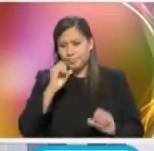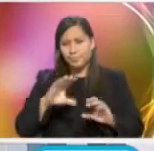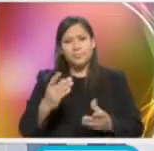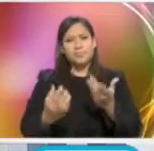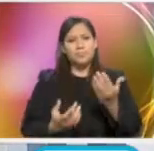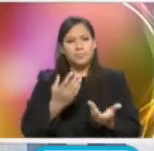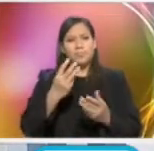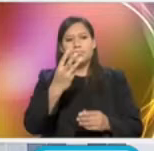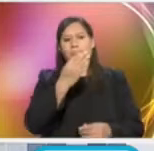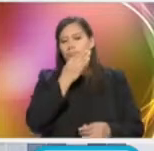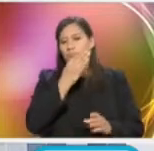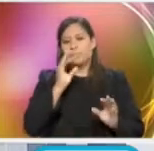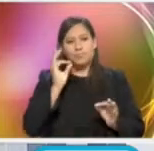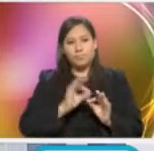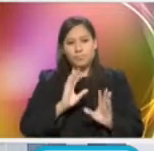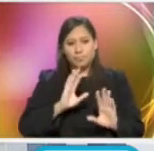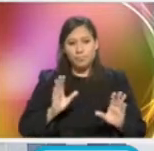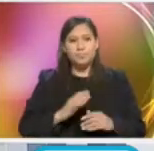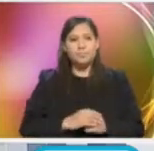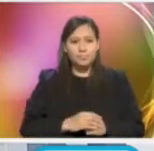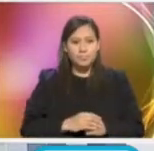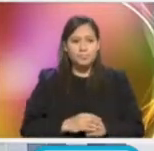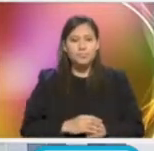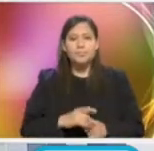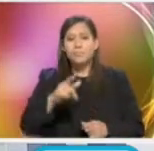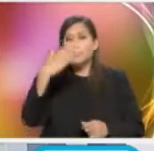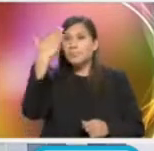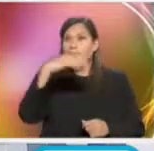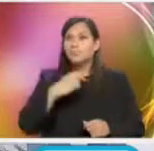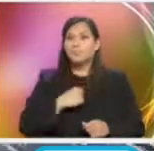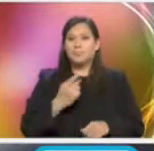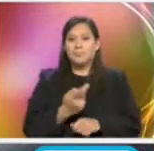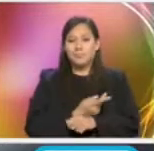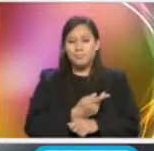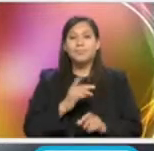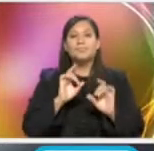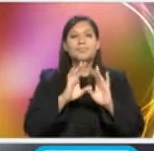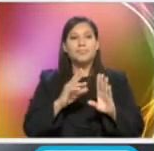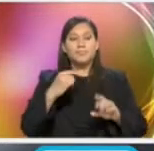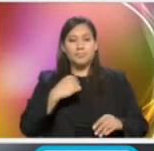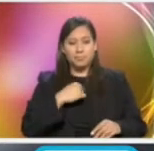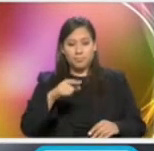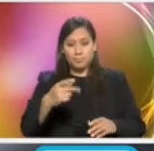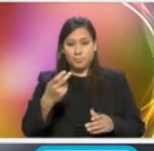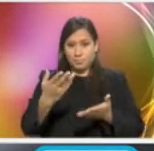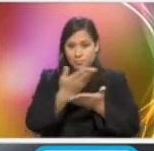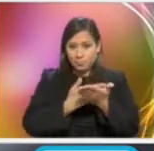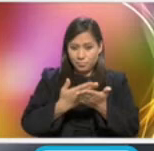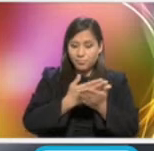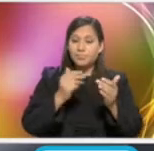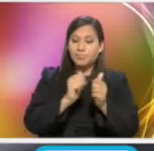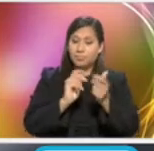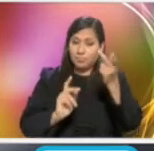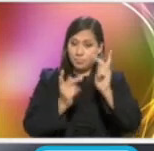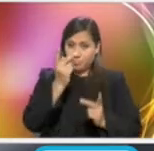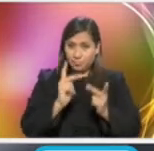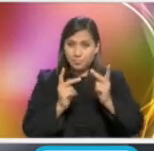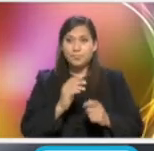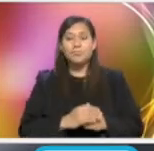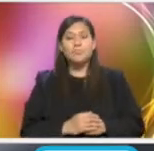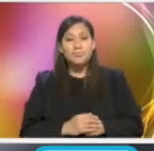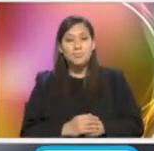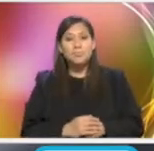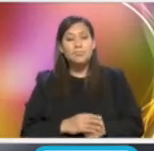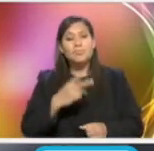3 minutitos. Queda Claro. listo, ¿no? Oye, ¿sabes qué me ha sucedido a mí? Que de repente hago este tipo de sopas con Ajá. verduras y lo demás. Ajá.